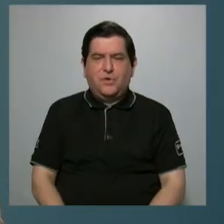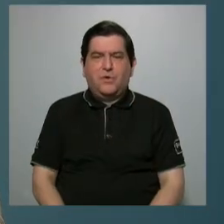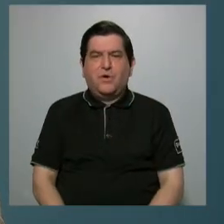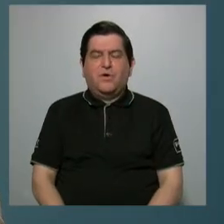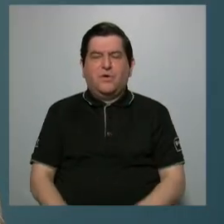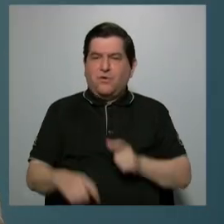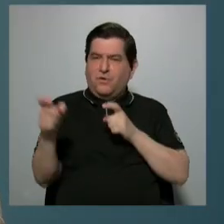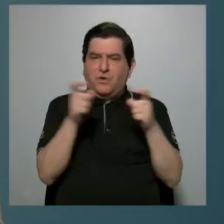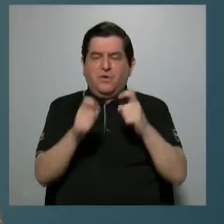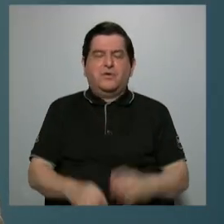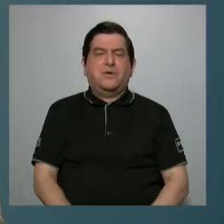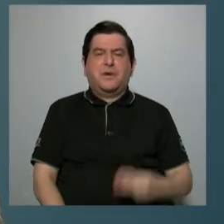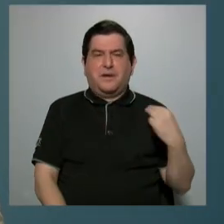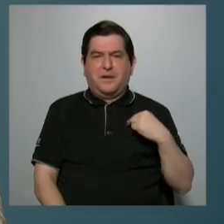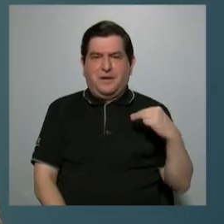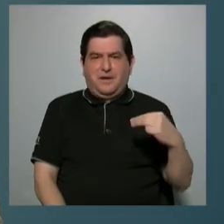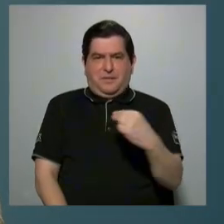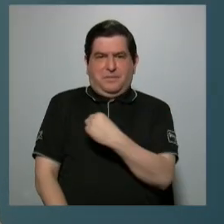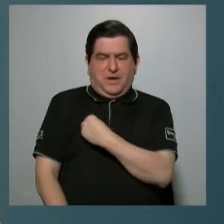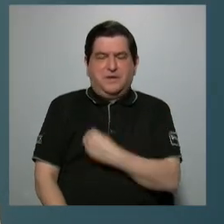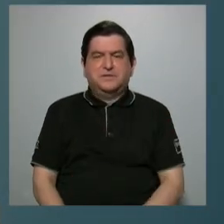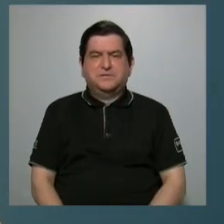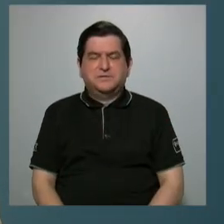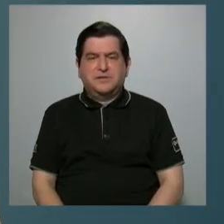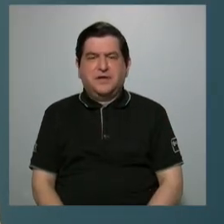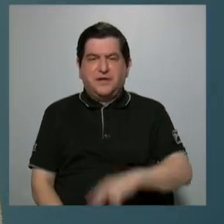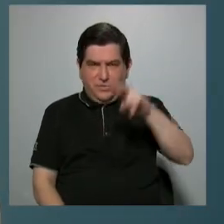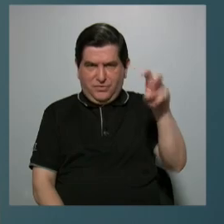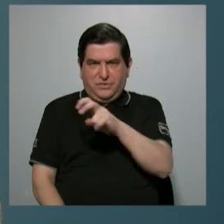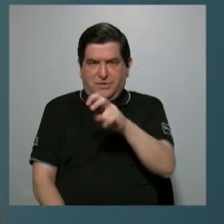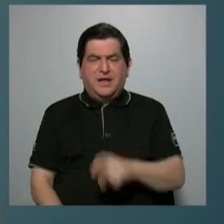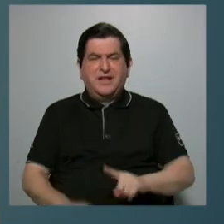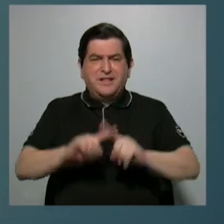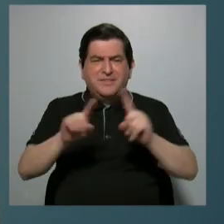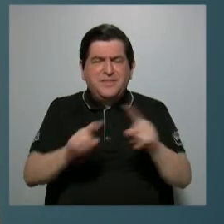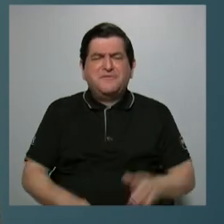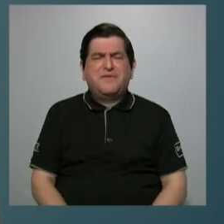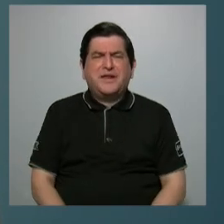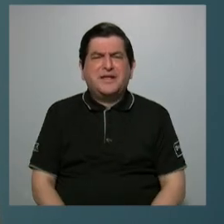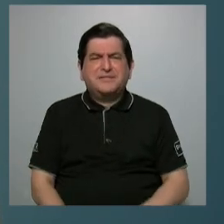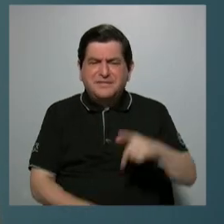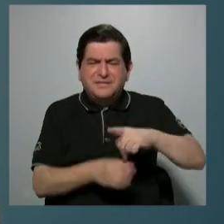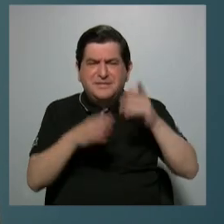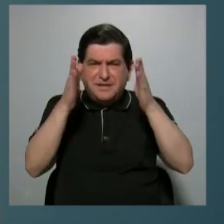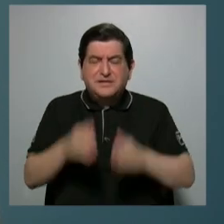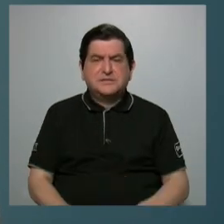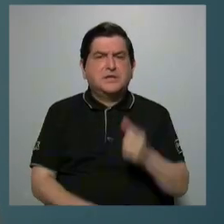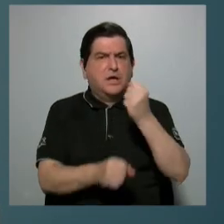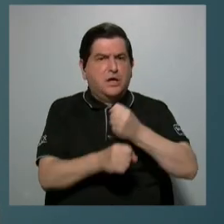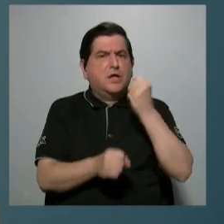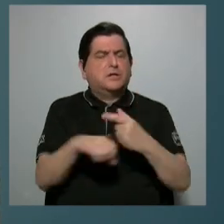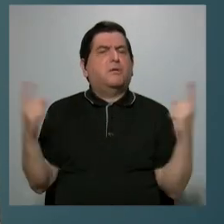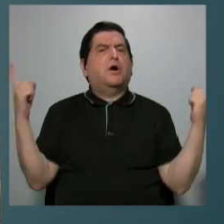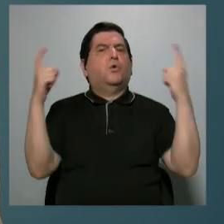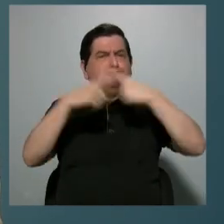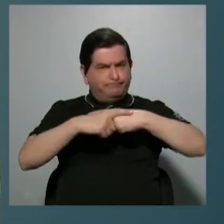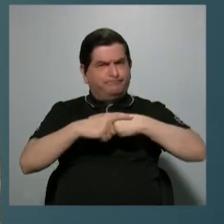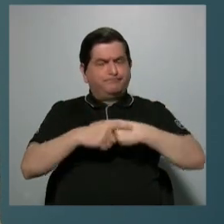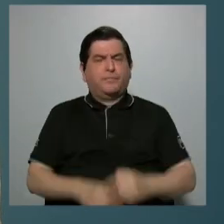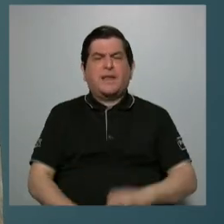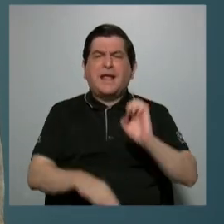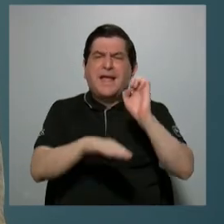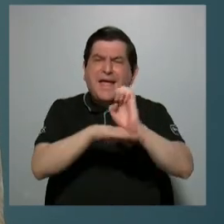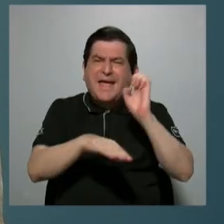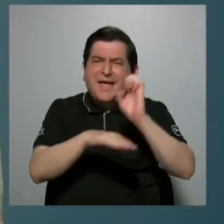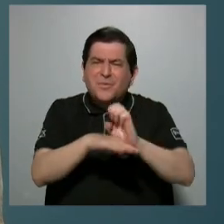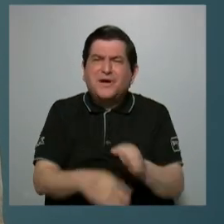Ministerio de Obras Públicas. Entonces hay una enorme cantidad de actores involucrados y eso hace las operaciones muy complejas. Entonces decía, Ecuador tal vez